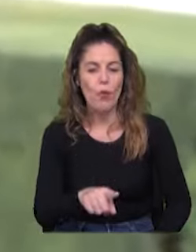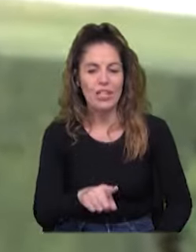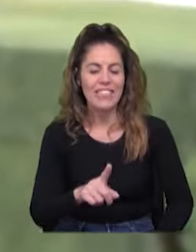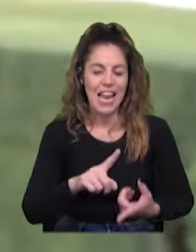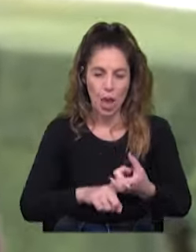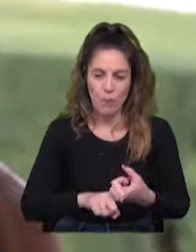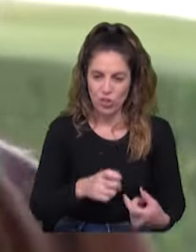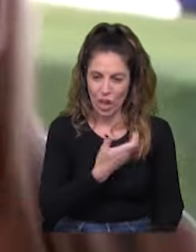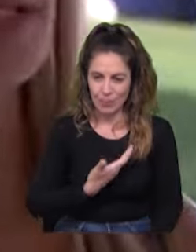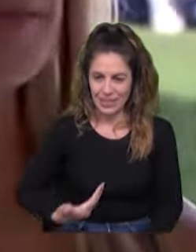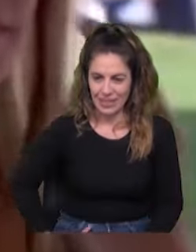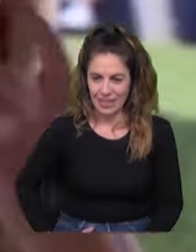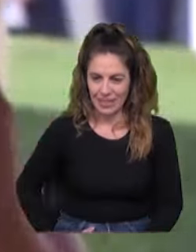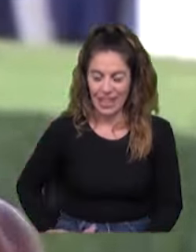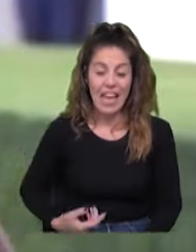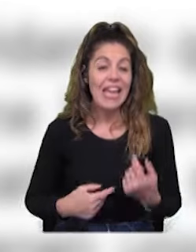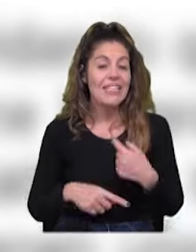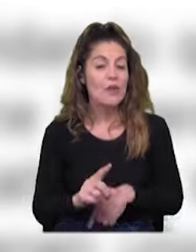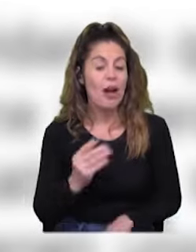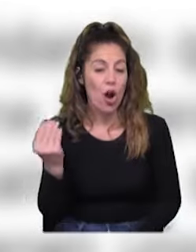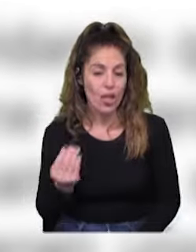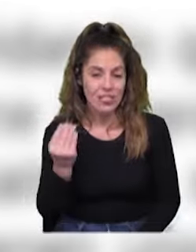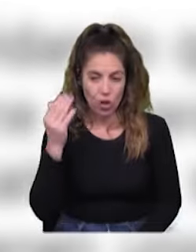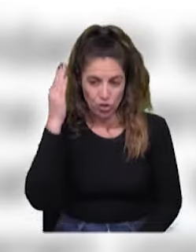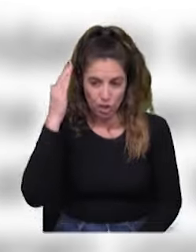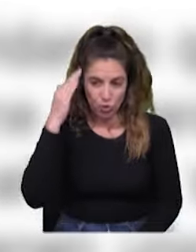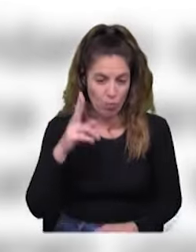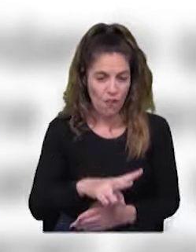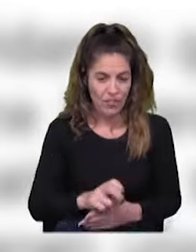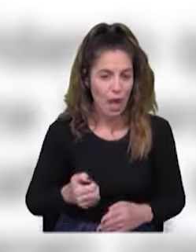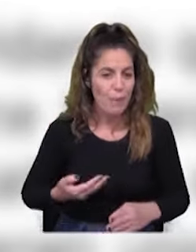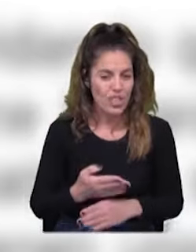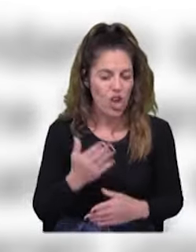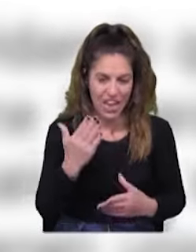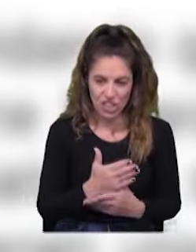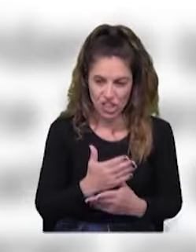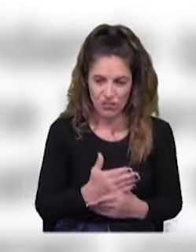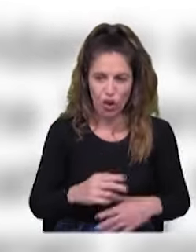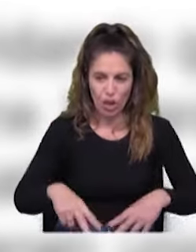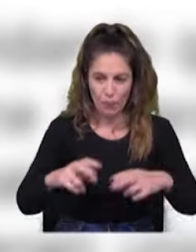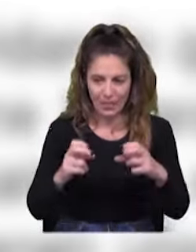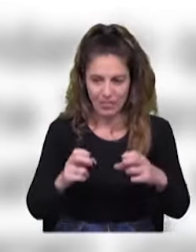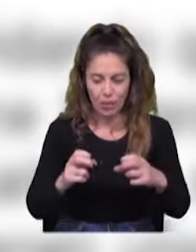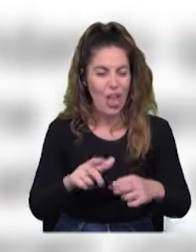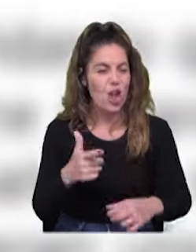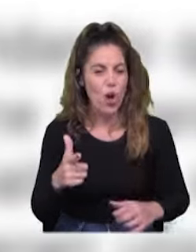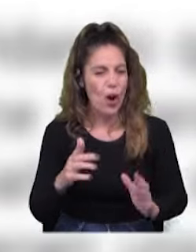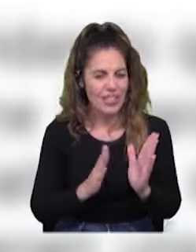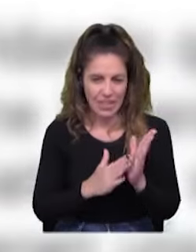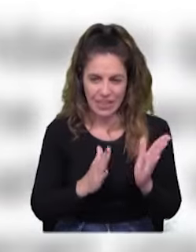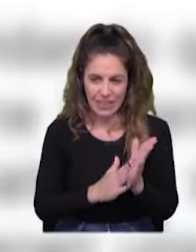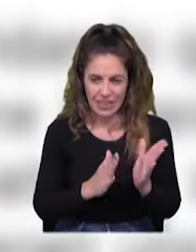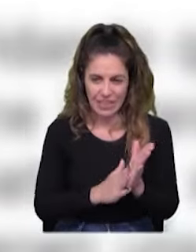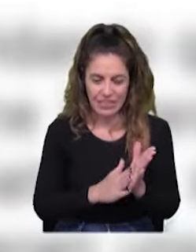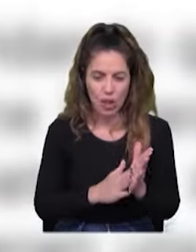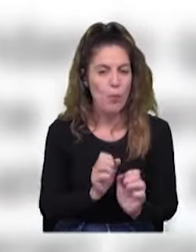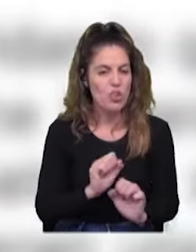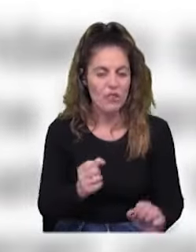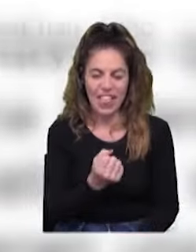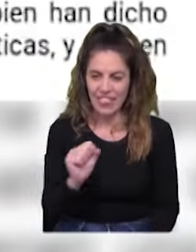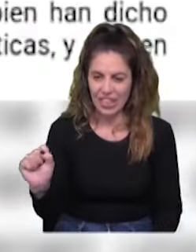esposa del presidente sin embargo este sábado se supo que fiscalía solicitó el archivo del caso ante la ausencia de indicios sobre un eventual